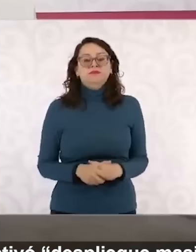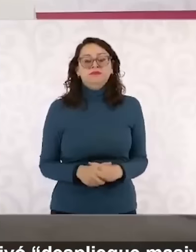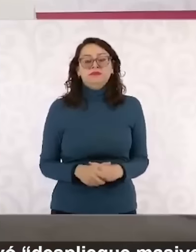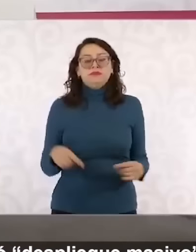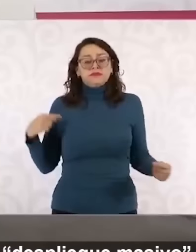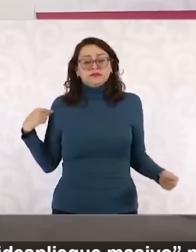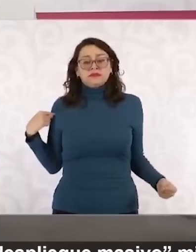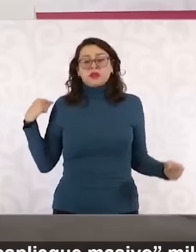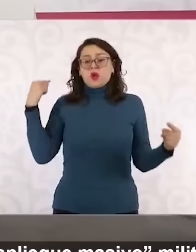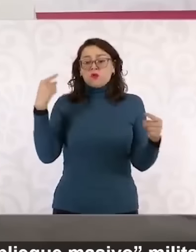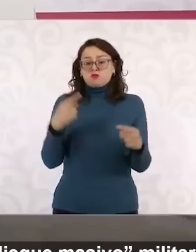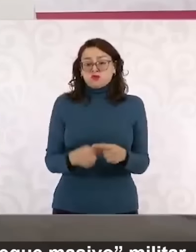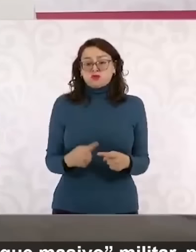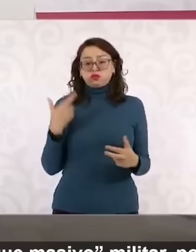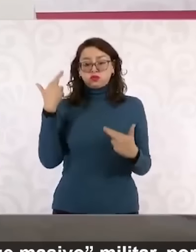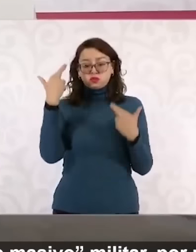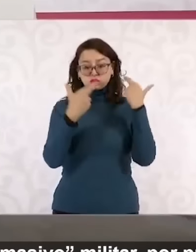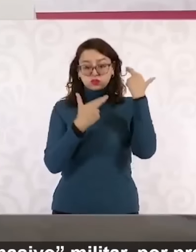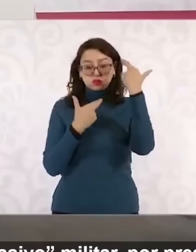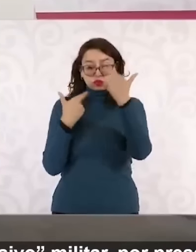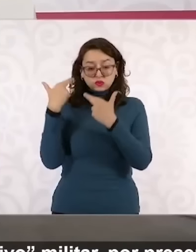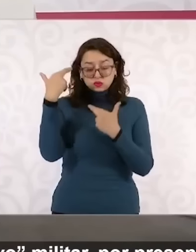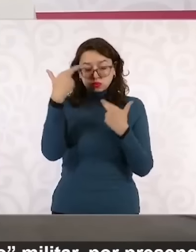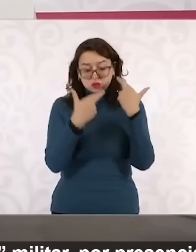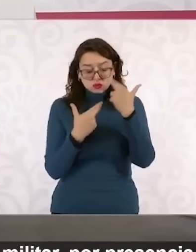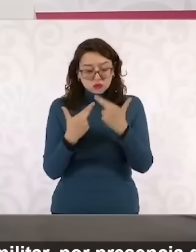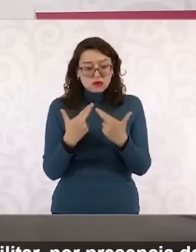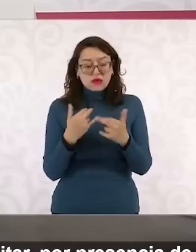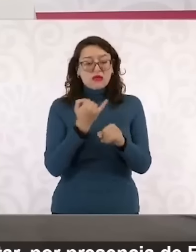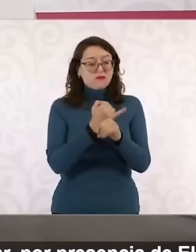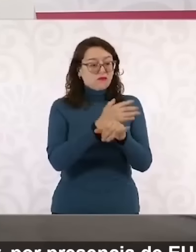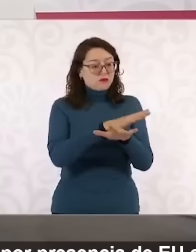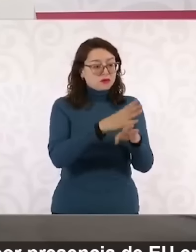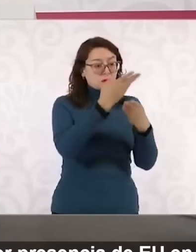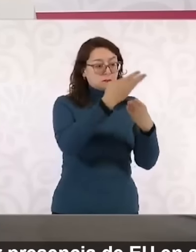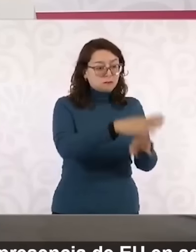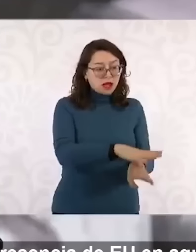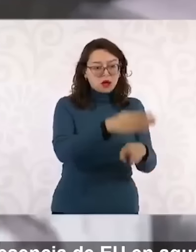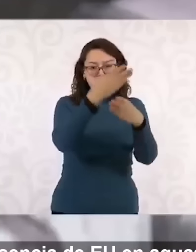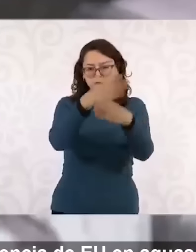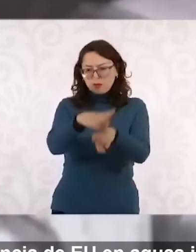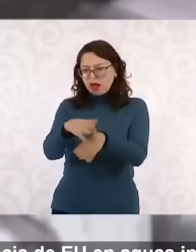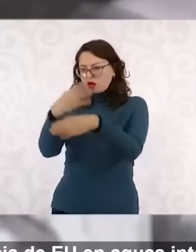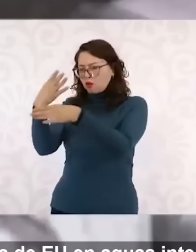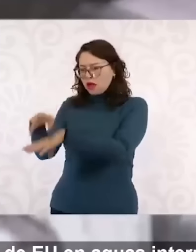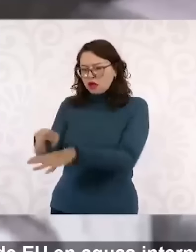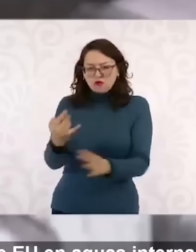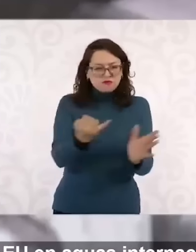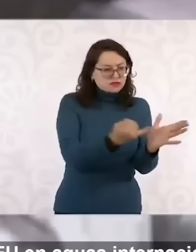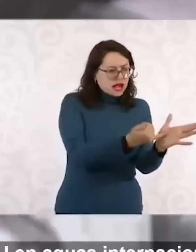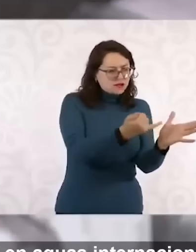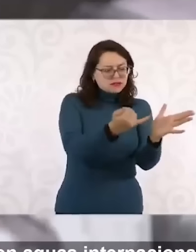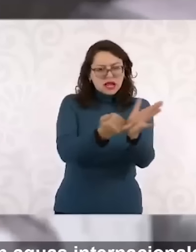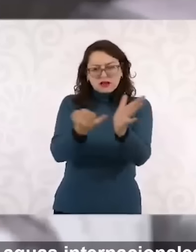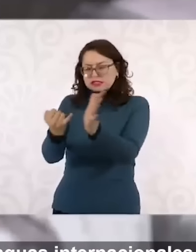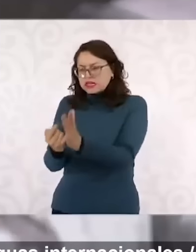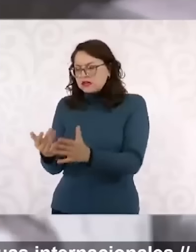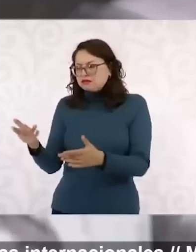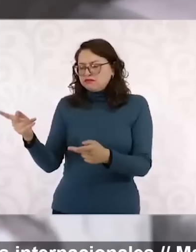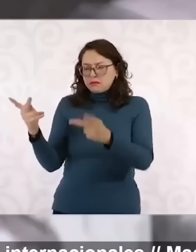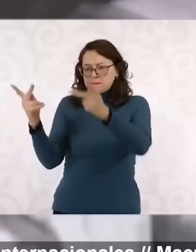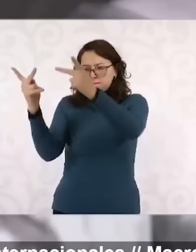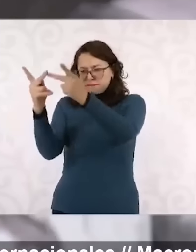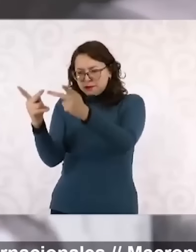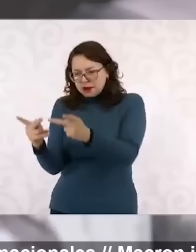realizó un análisis integral que se sustentó en la integración y cruce de información bancaria, fiscal y societaria. Esto permitió